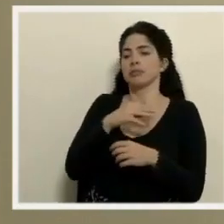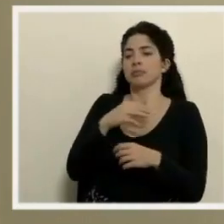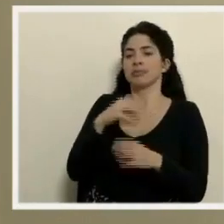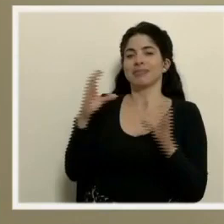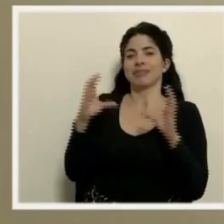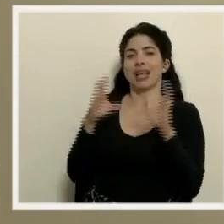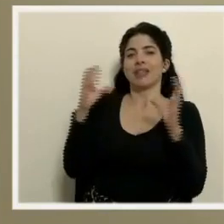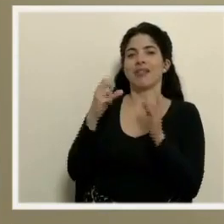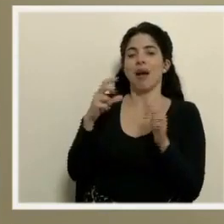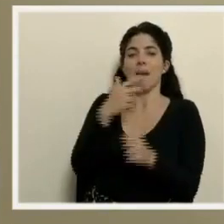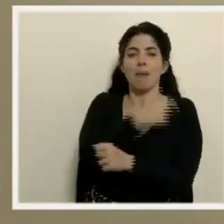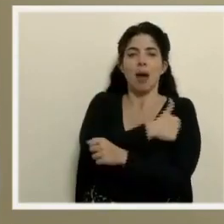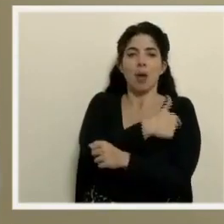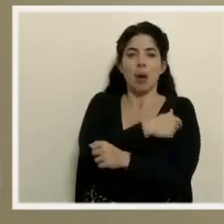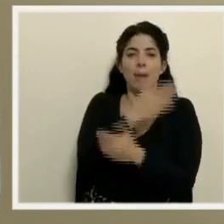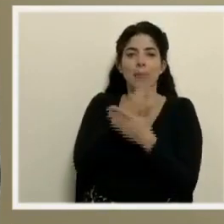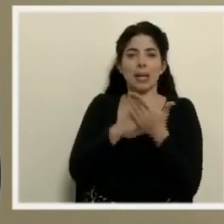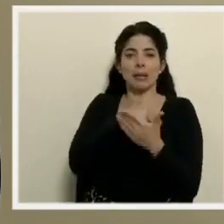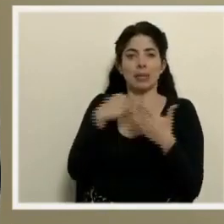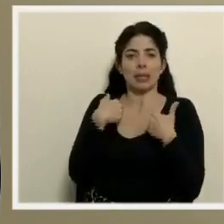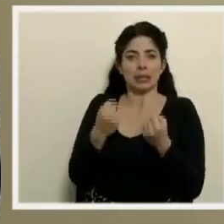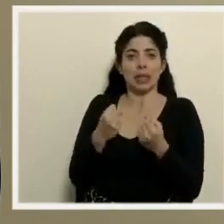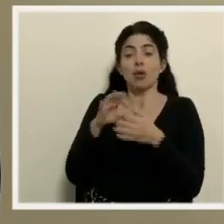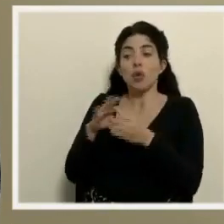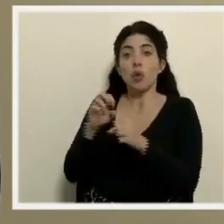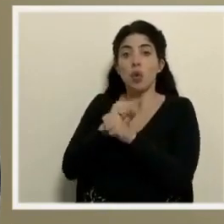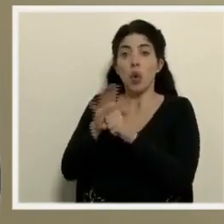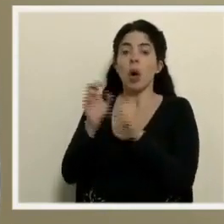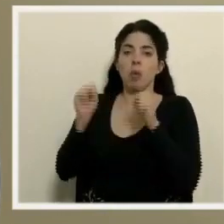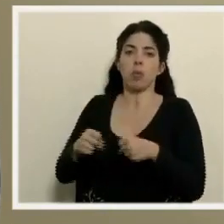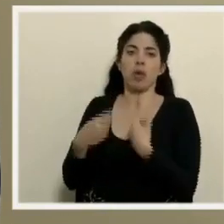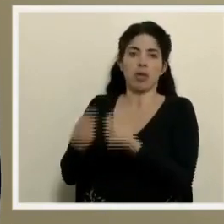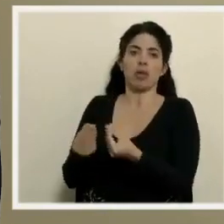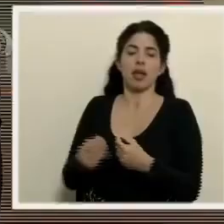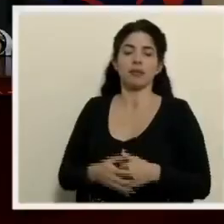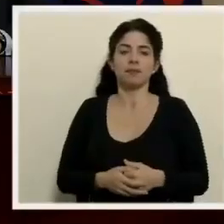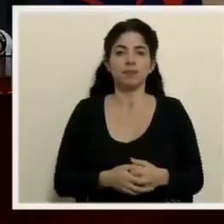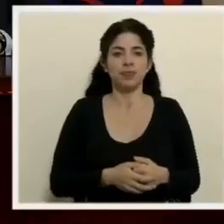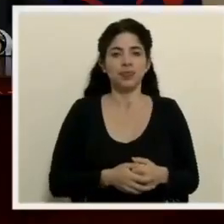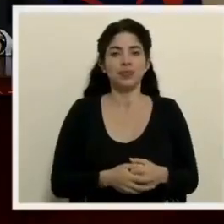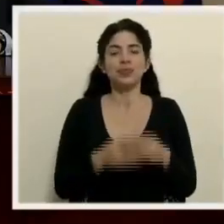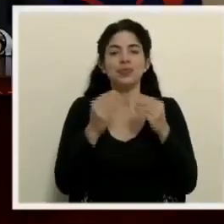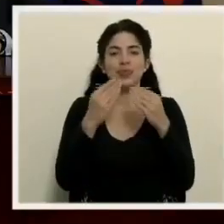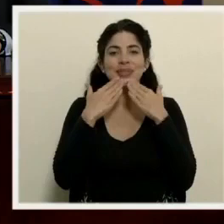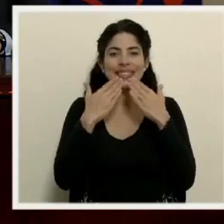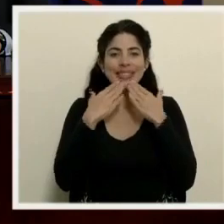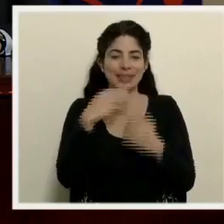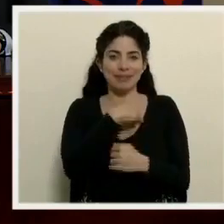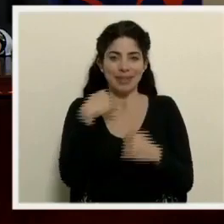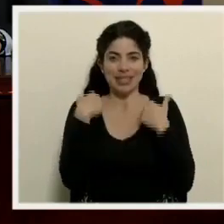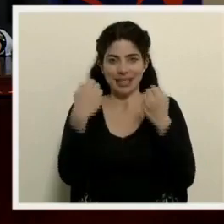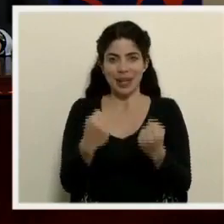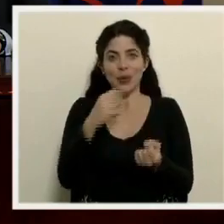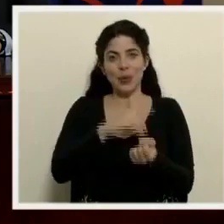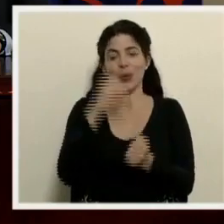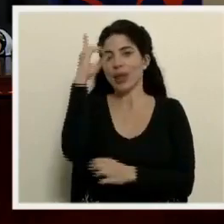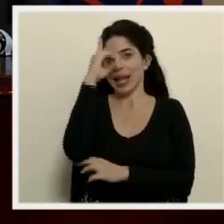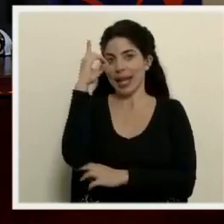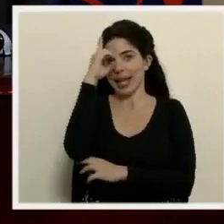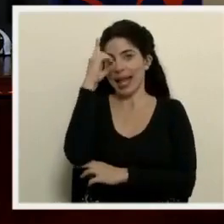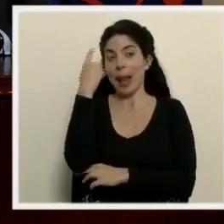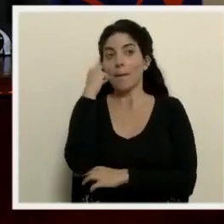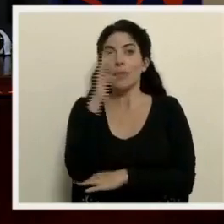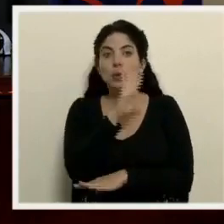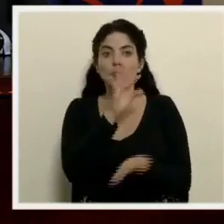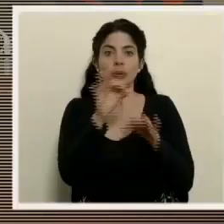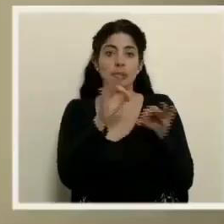certificación de vacunación correspondiente a COVID-19. Gracias. Muchas gracias al Ministro de Salud, el doctor Daniel Salas,